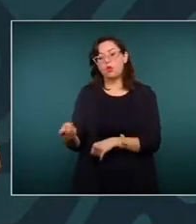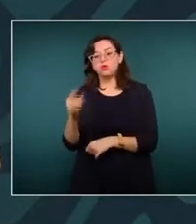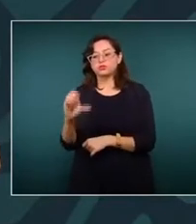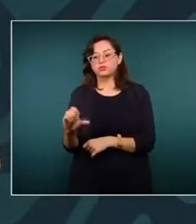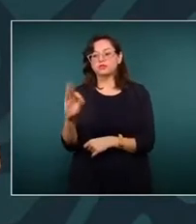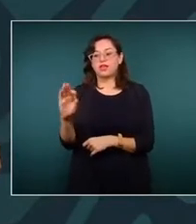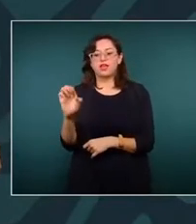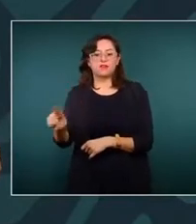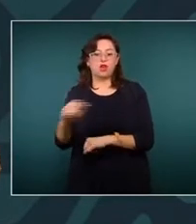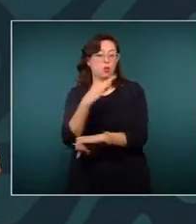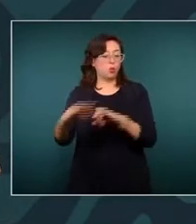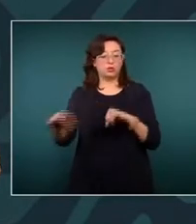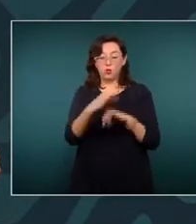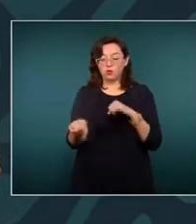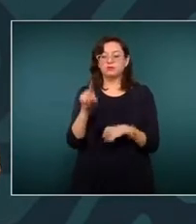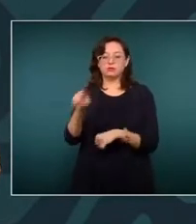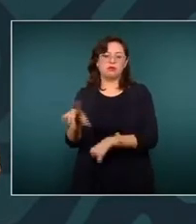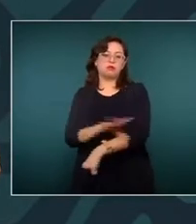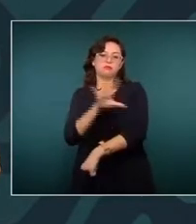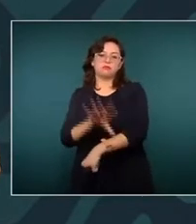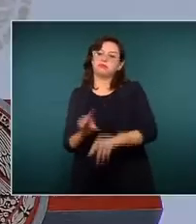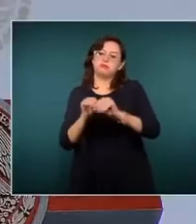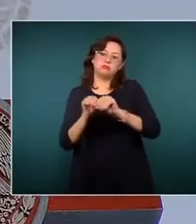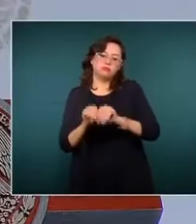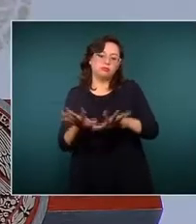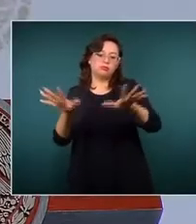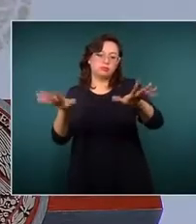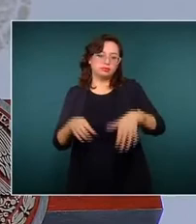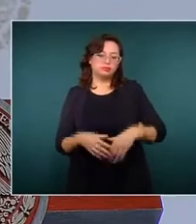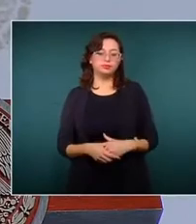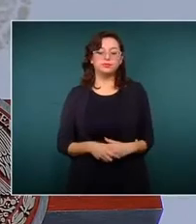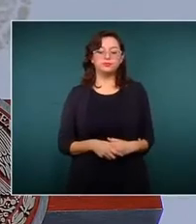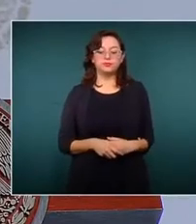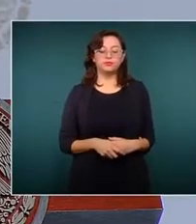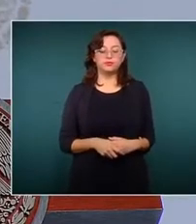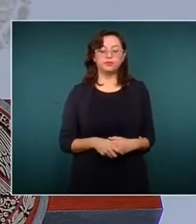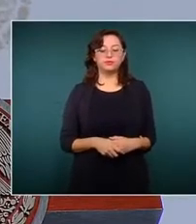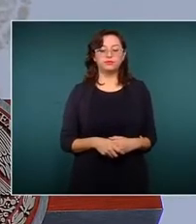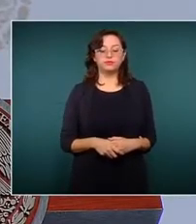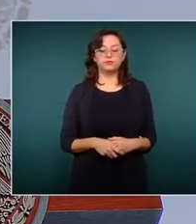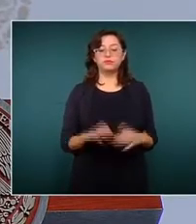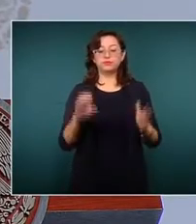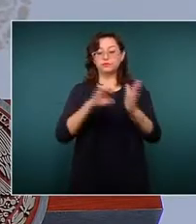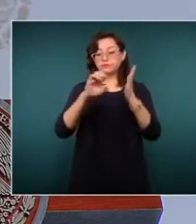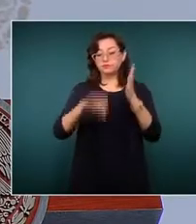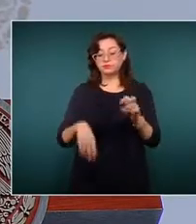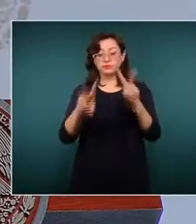que produce la Comisión Federal de Electricidad. Por ejemplo, las